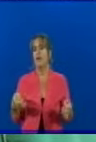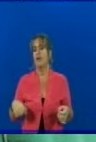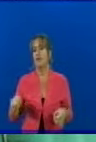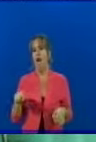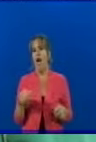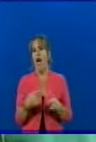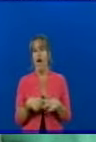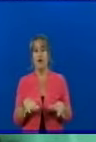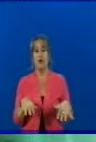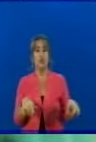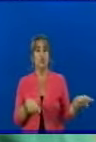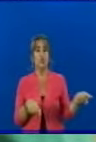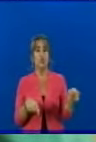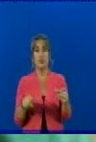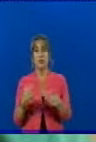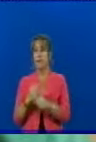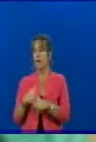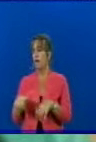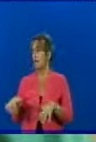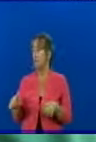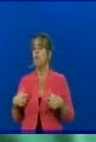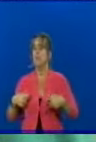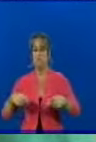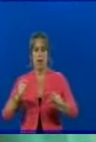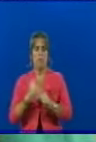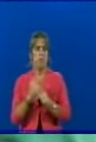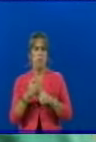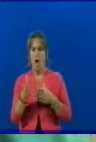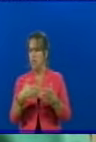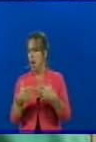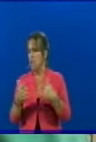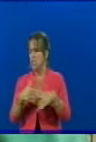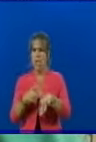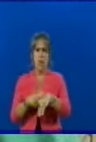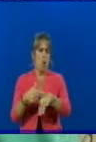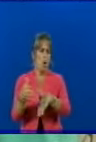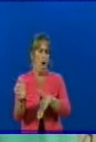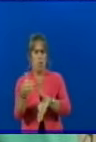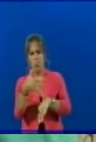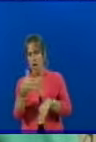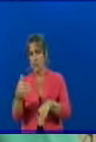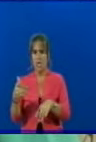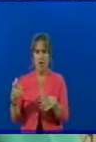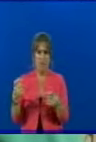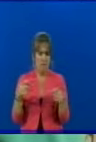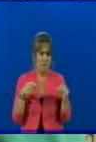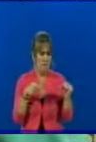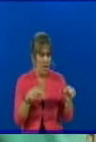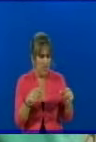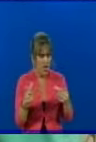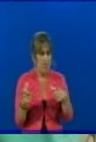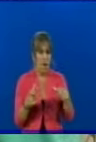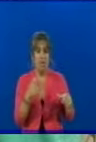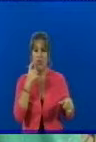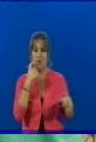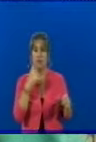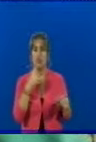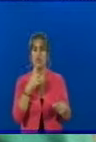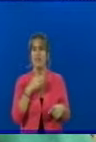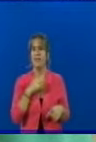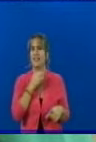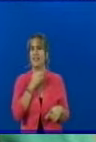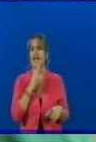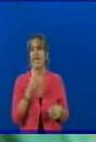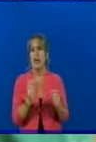todas las condiciones para trabajar en distintos horarios, ¿entiendes? Porque nos ha faltado las materias primas fundamentales como es